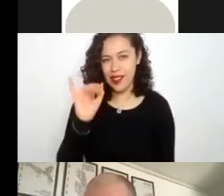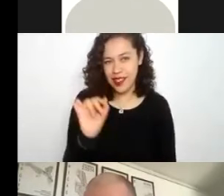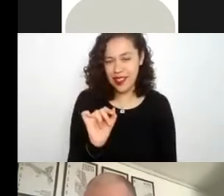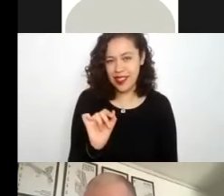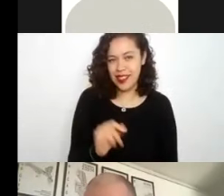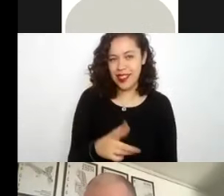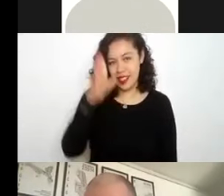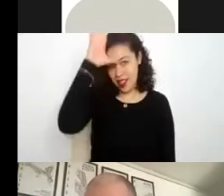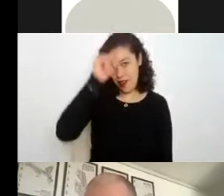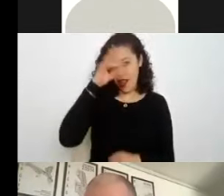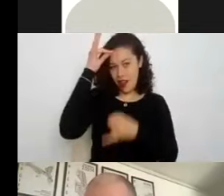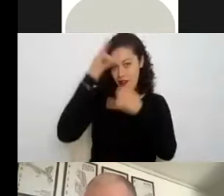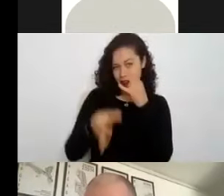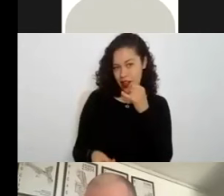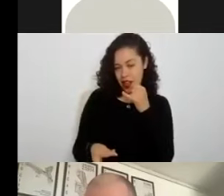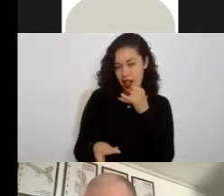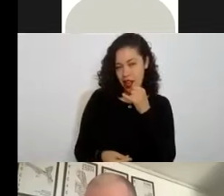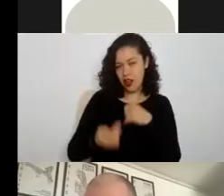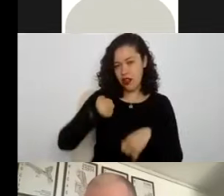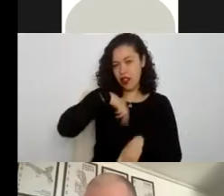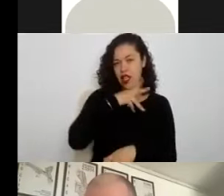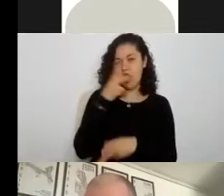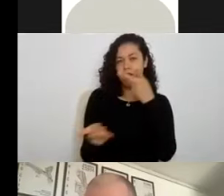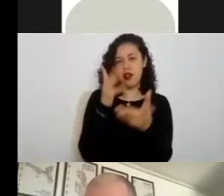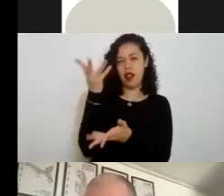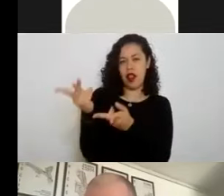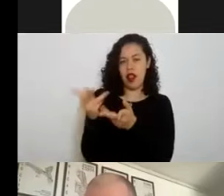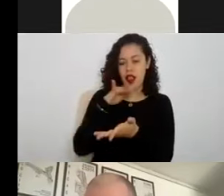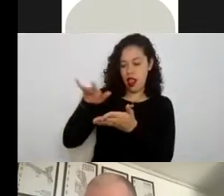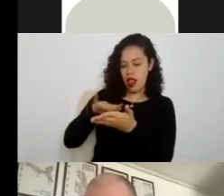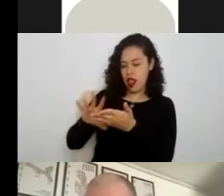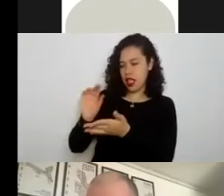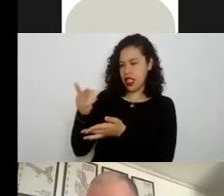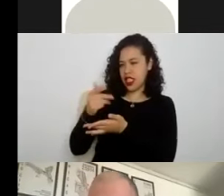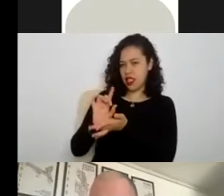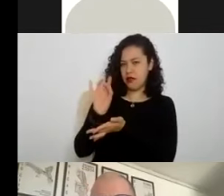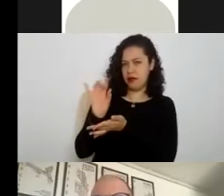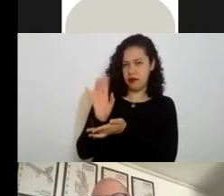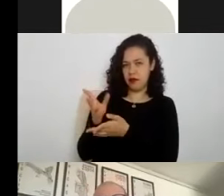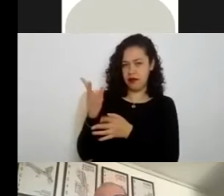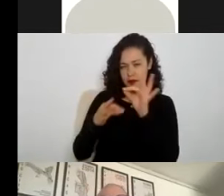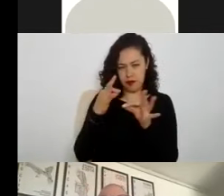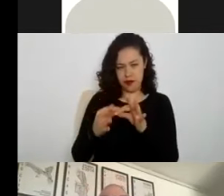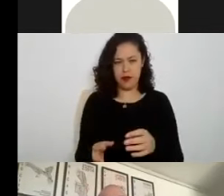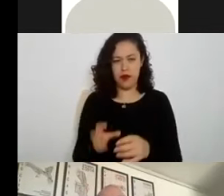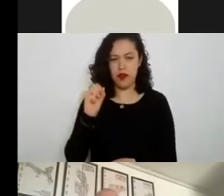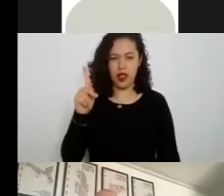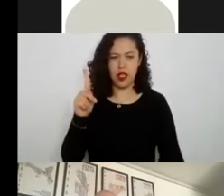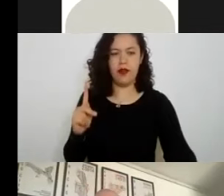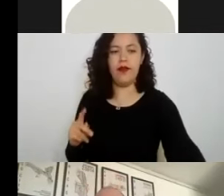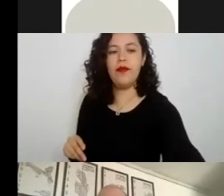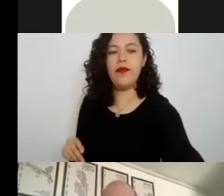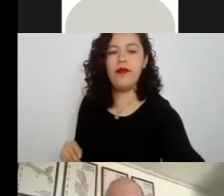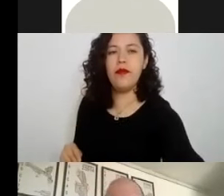¿Les parece al final leemos las preguntas que vayan colocando en el chat? Perfecto. Ok. Pues bueno,